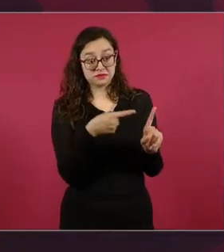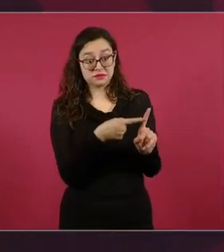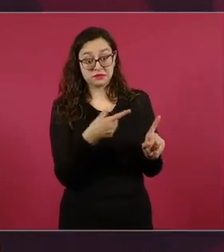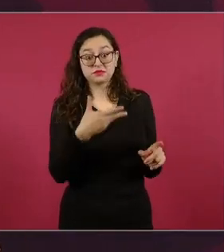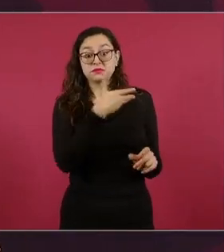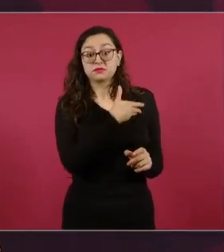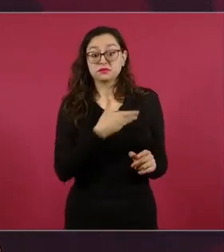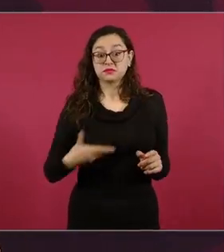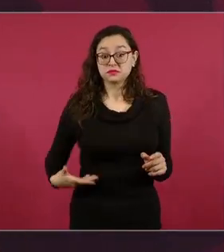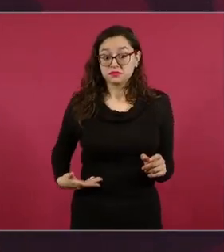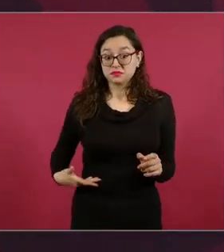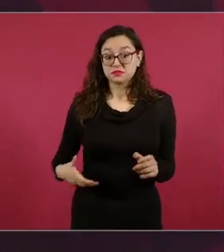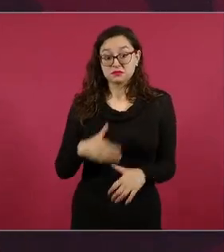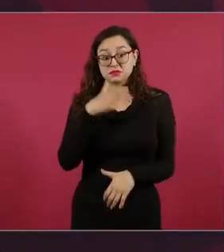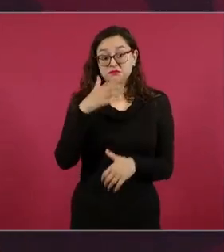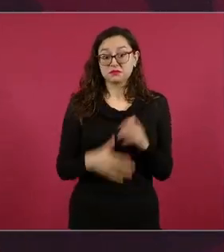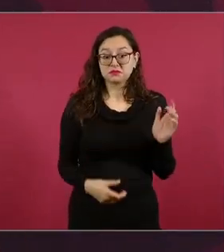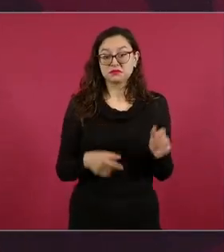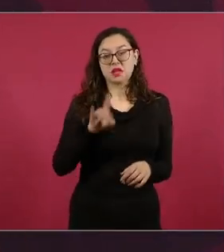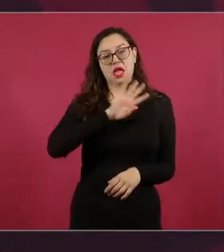a Madrid